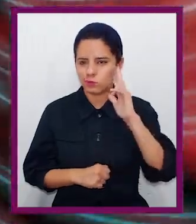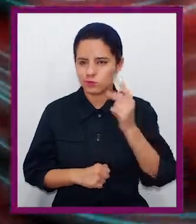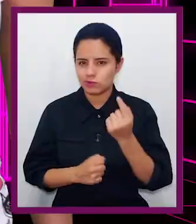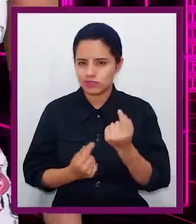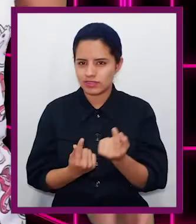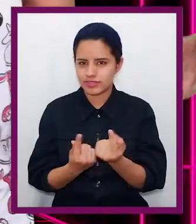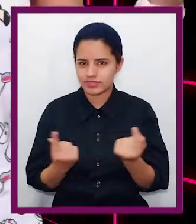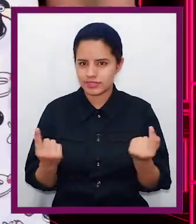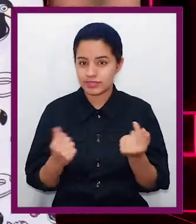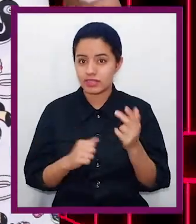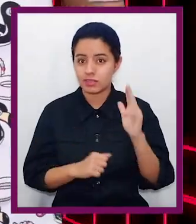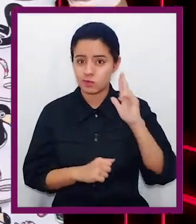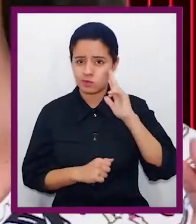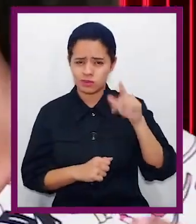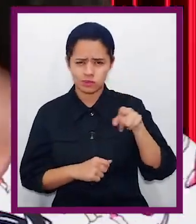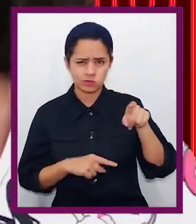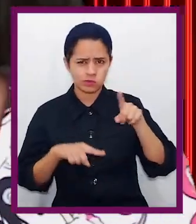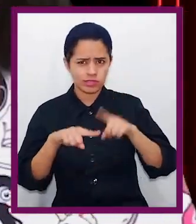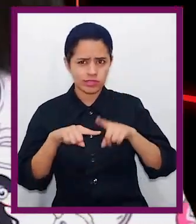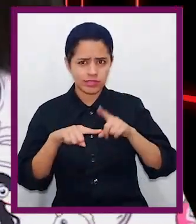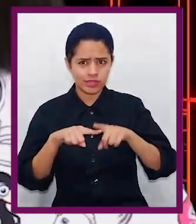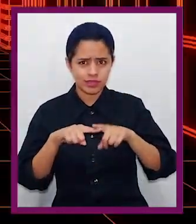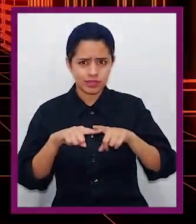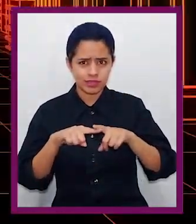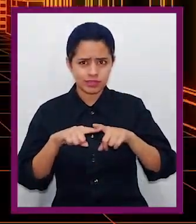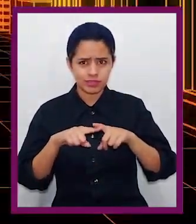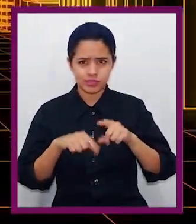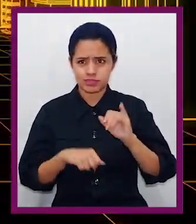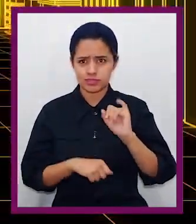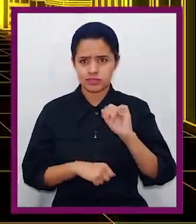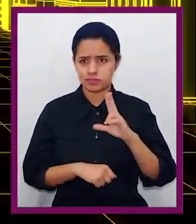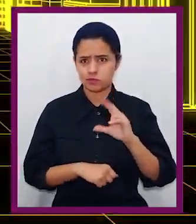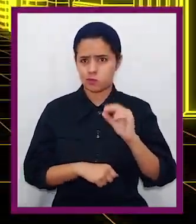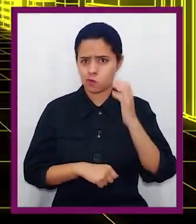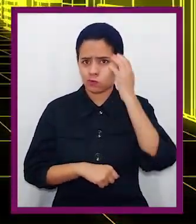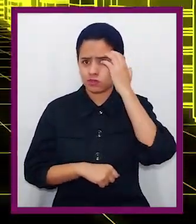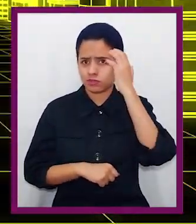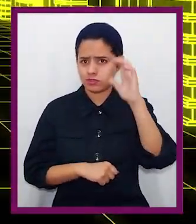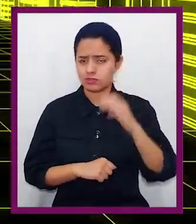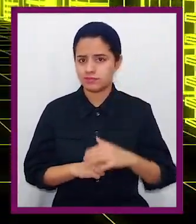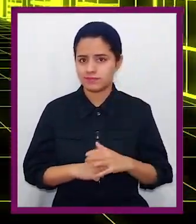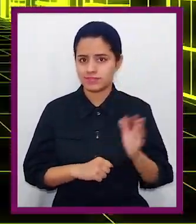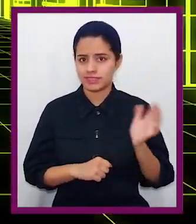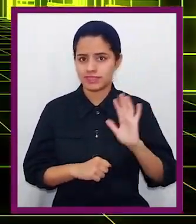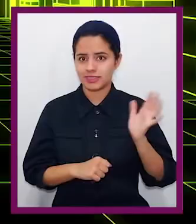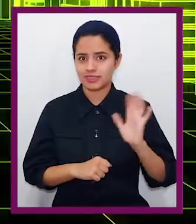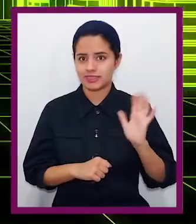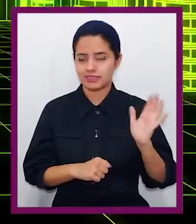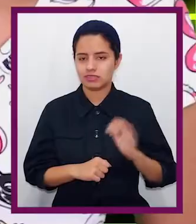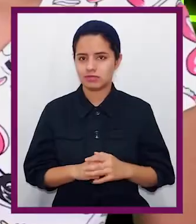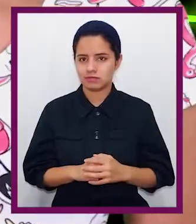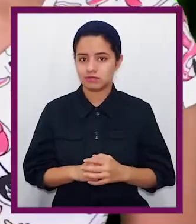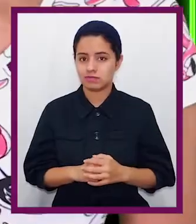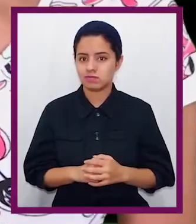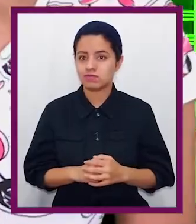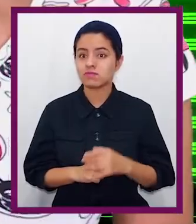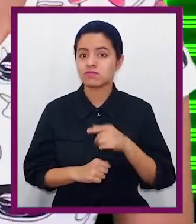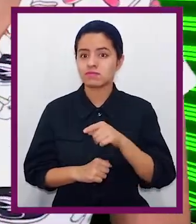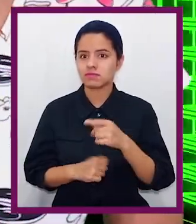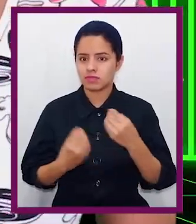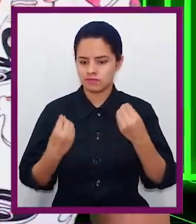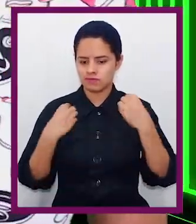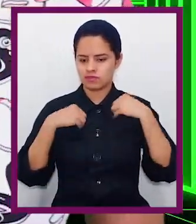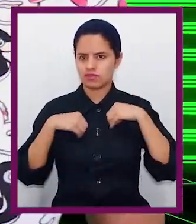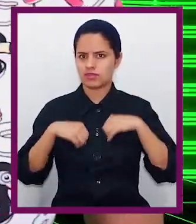¿Chiquitines? Hola, ¿tú quién eres? Sí, no te conocemos, pero hola. Vaya, Luke, ¿de casualidad no